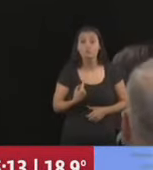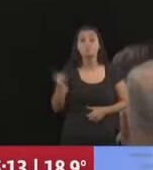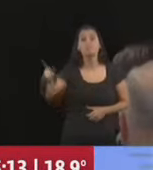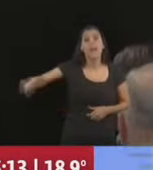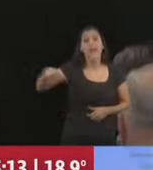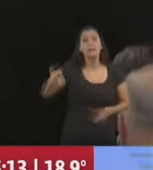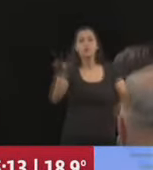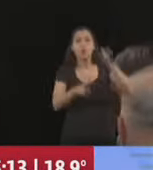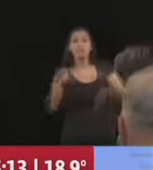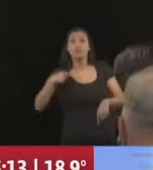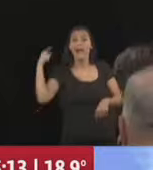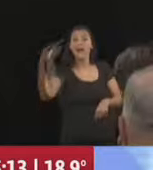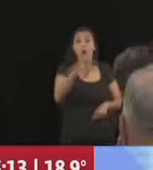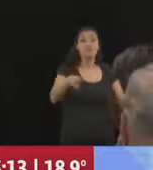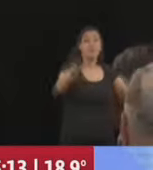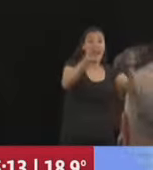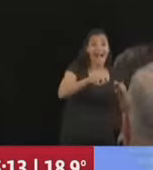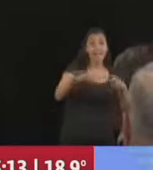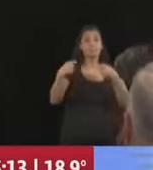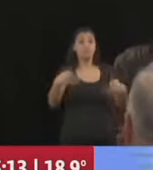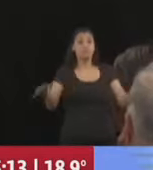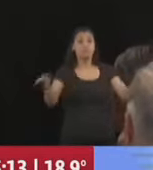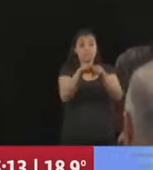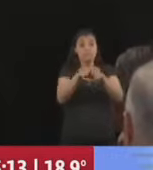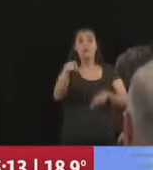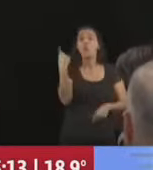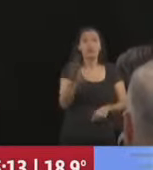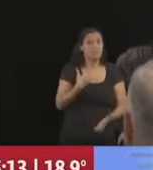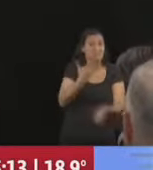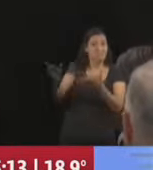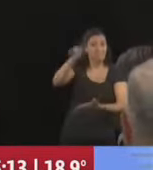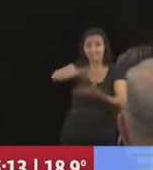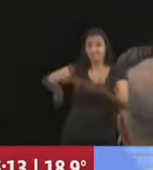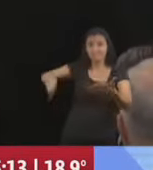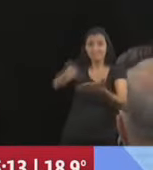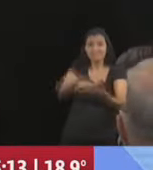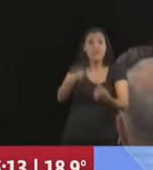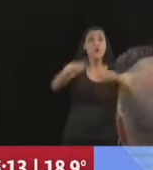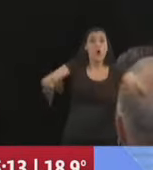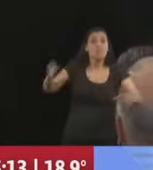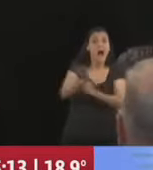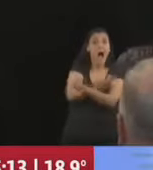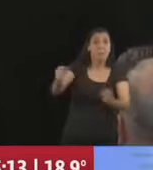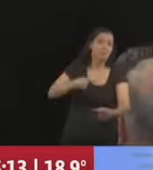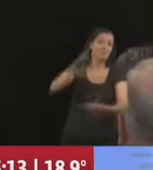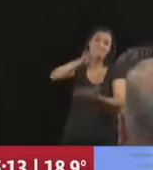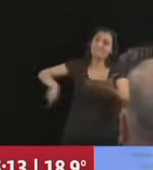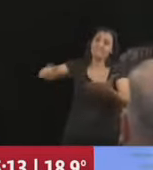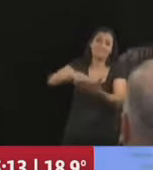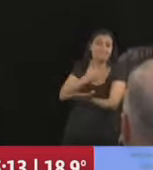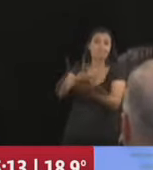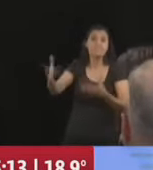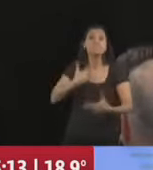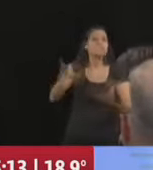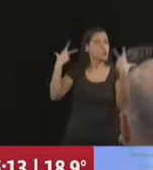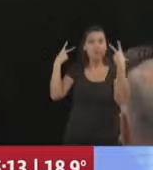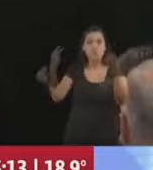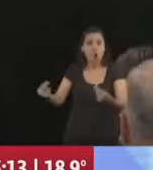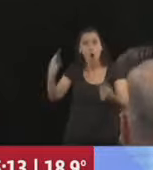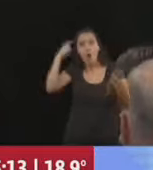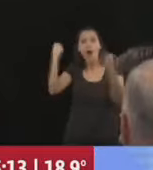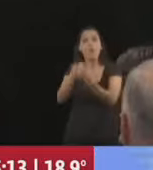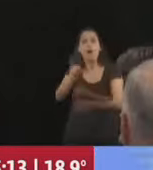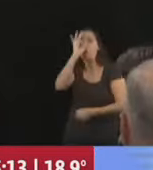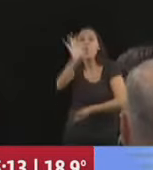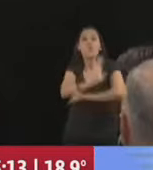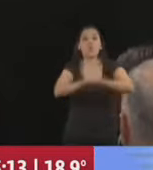embargo, cada una de las leyes las consensuamos con el Partido Justicialista, las consensuamos con el Partido de Amalia Granata, las consensuamos